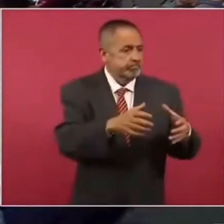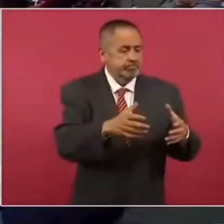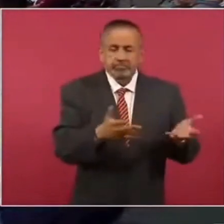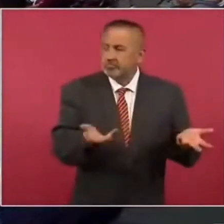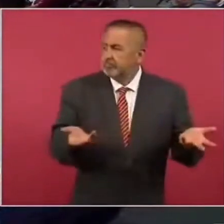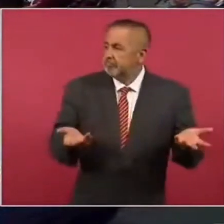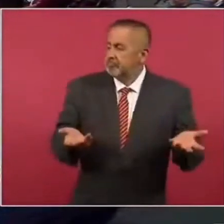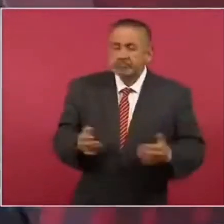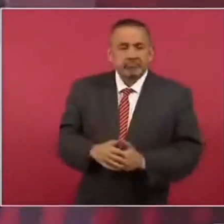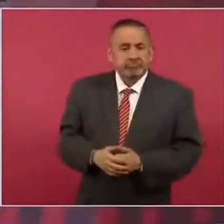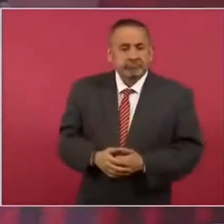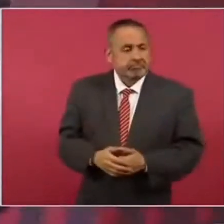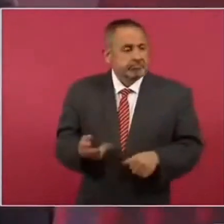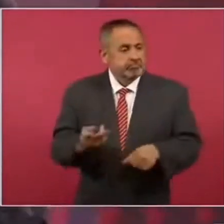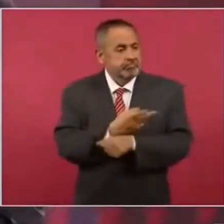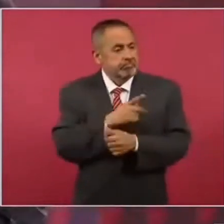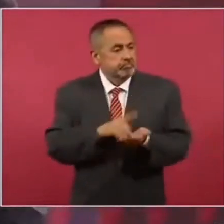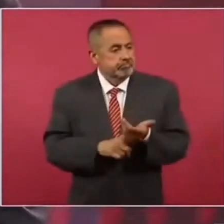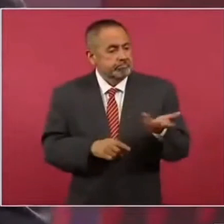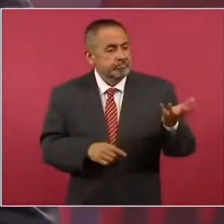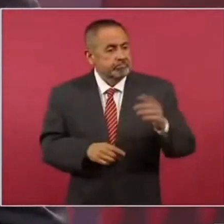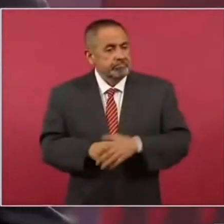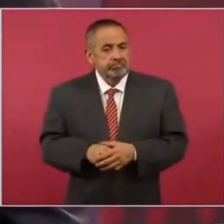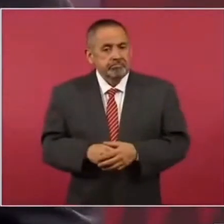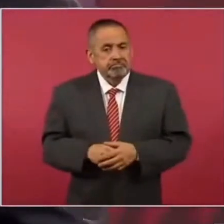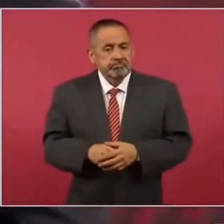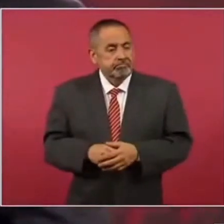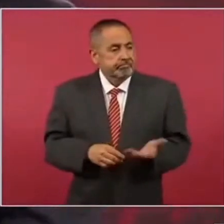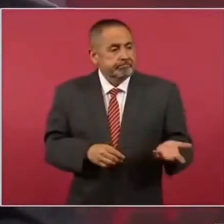sabe qué pasa ahí, los